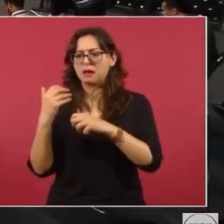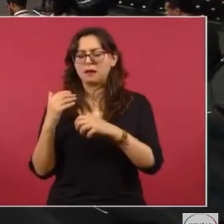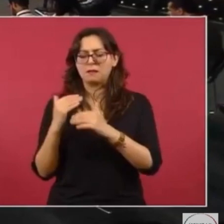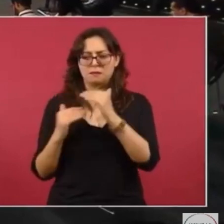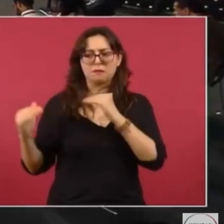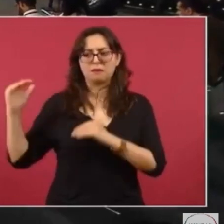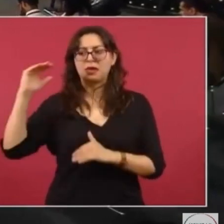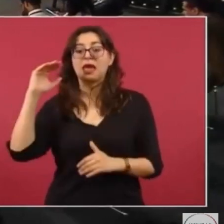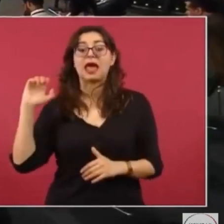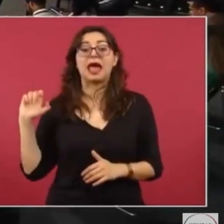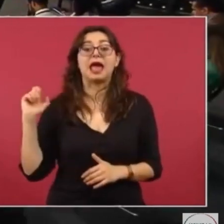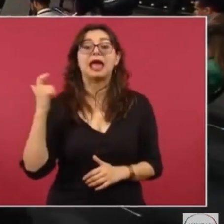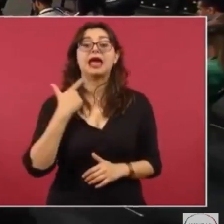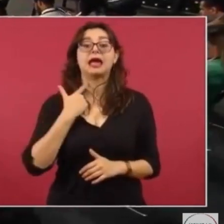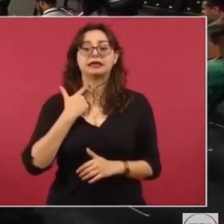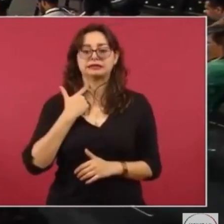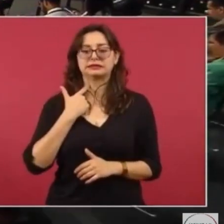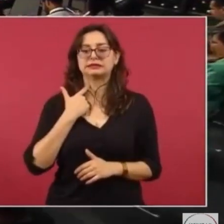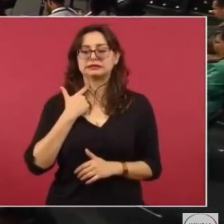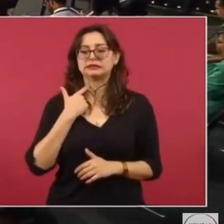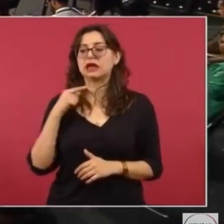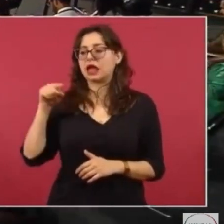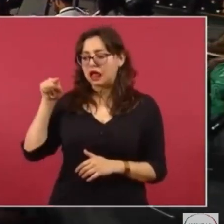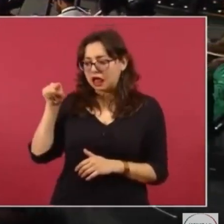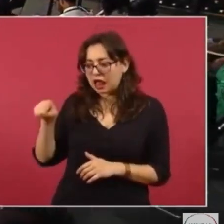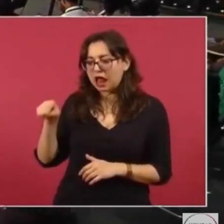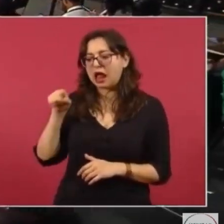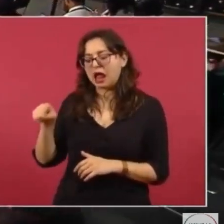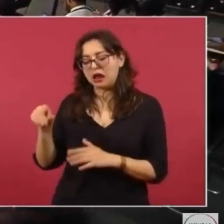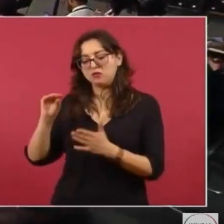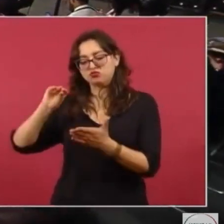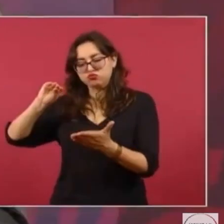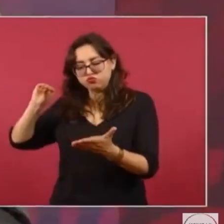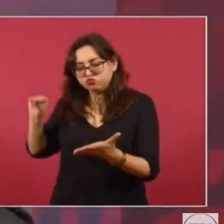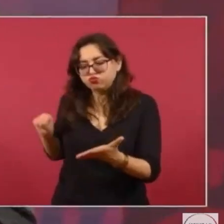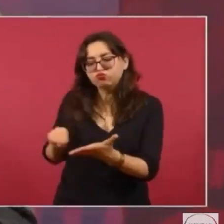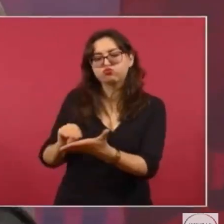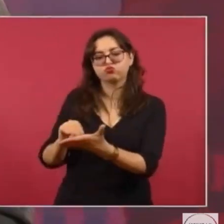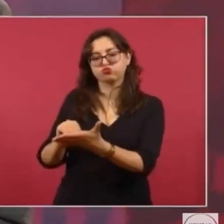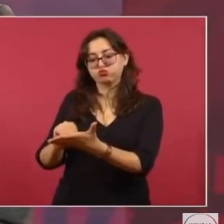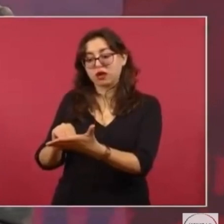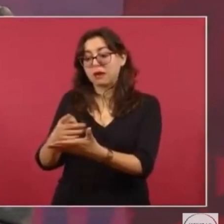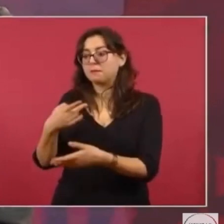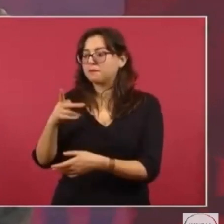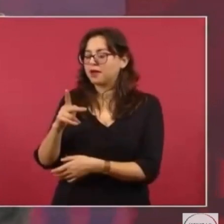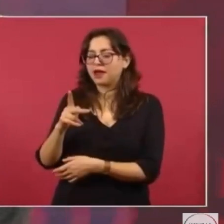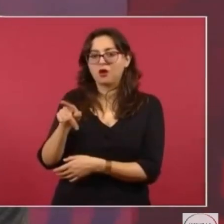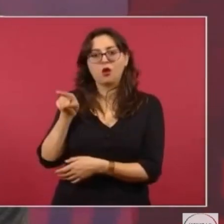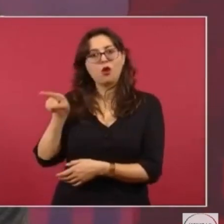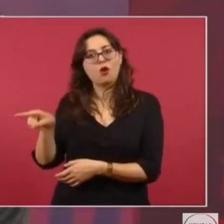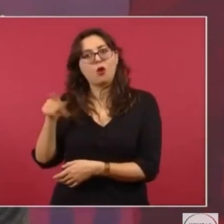que era procurador, compañero de García Luna.